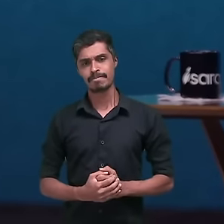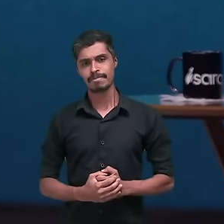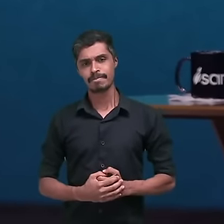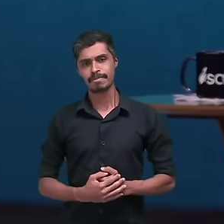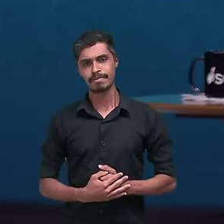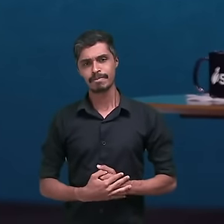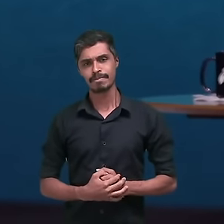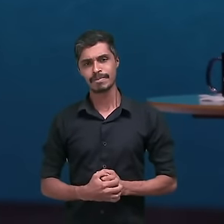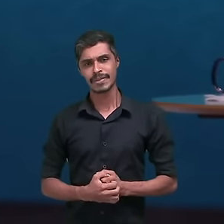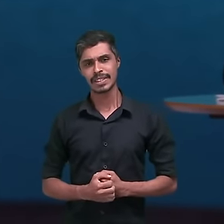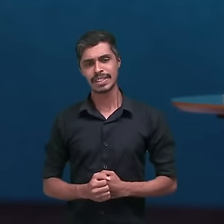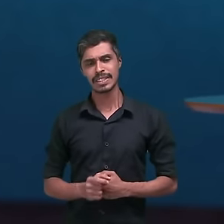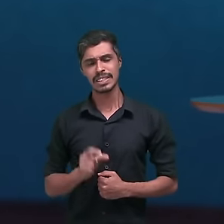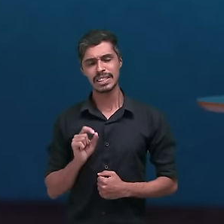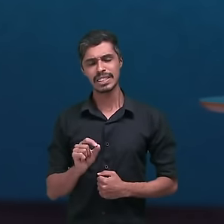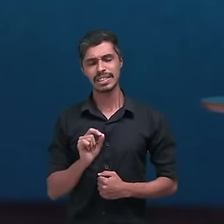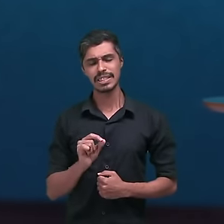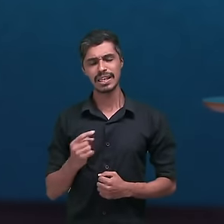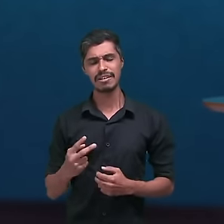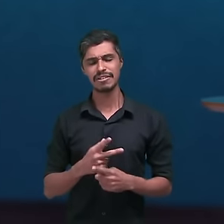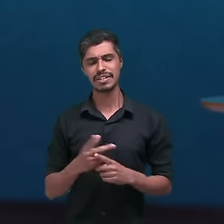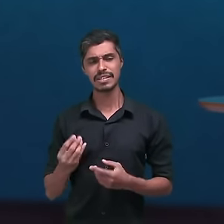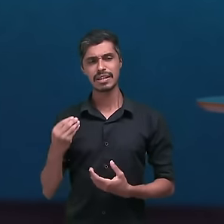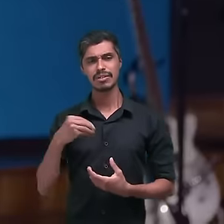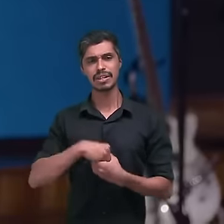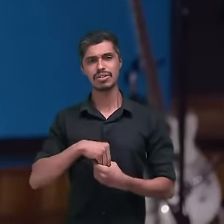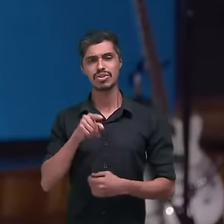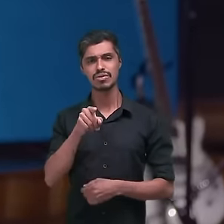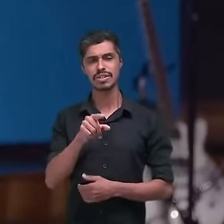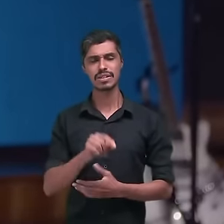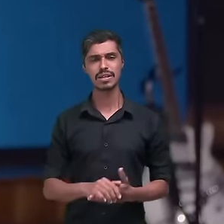¿Quién está venciendo la batalla dentro de usted?